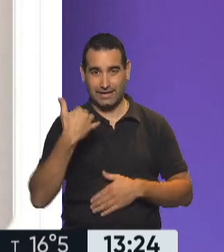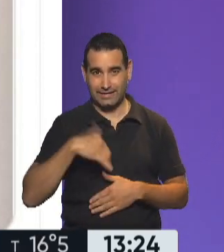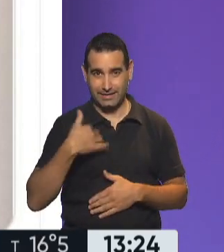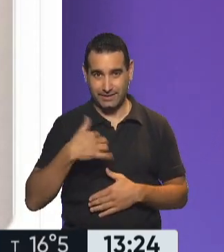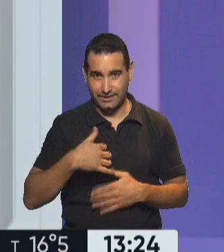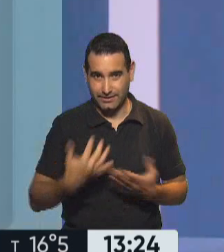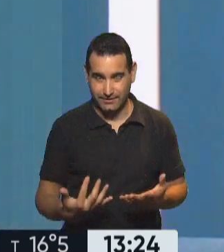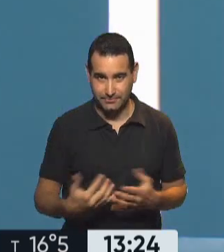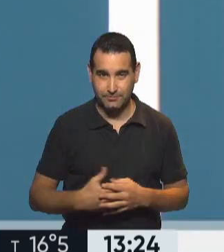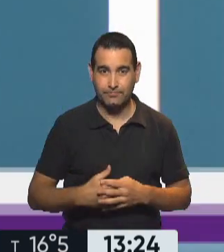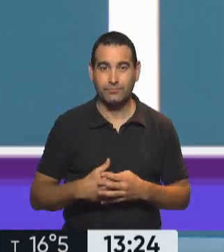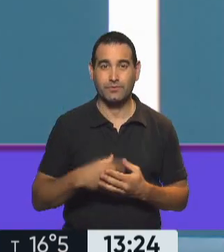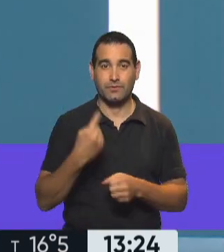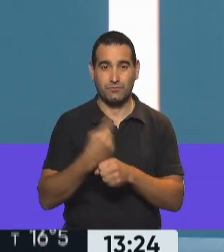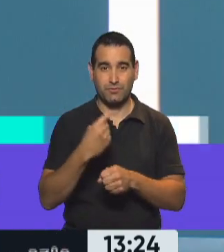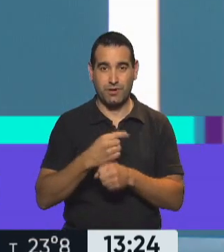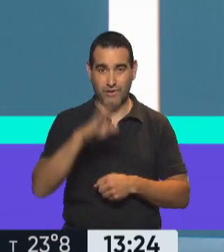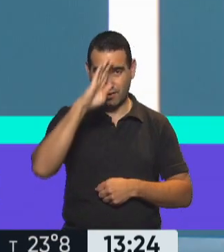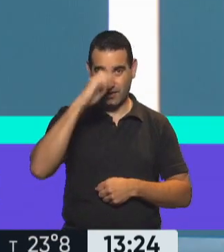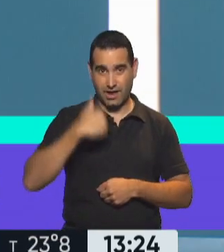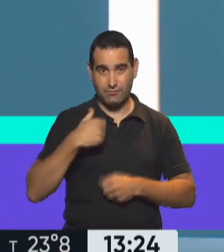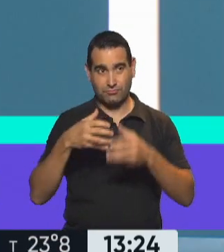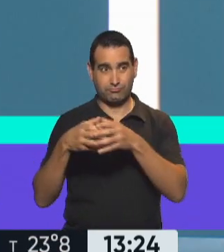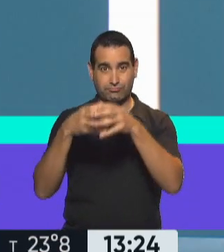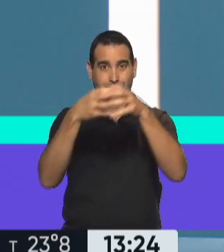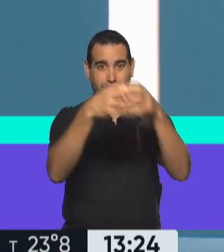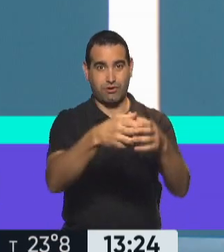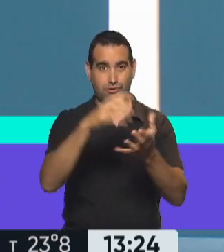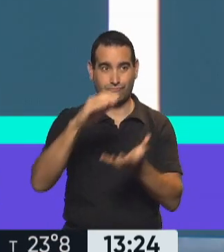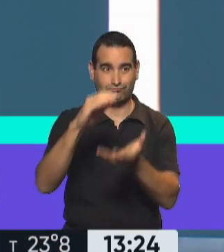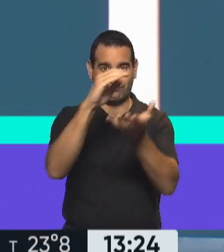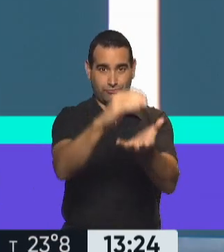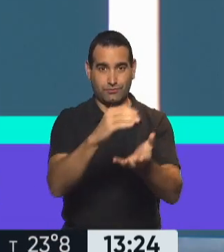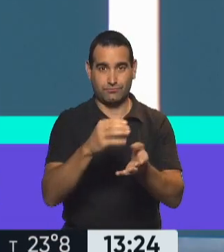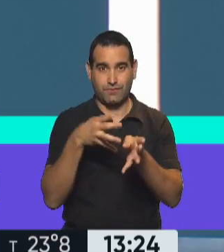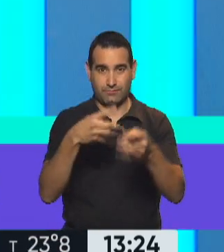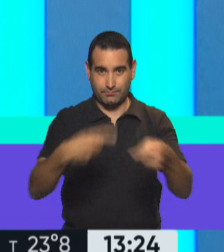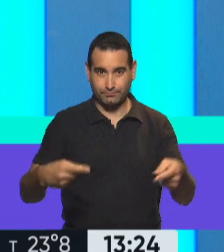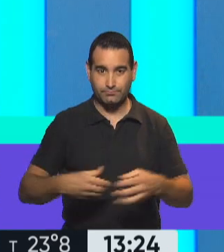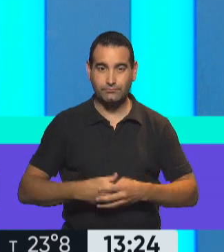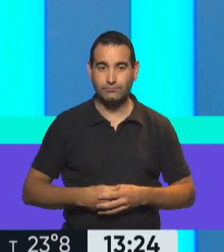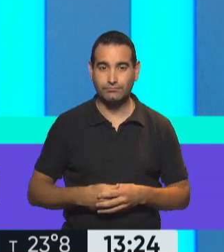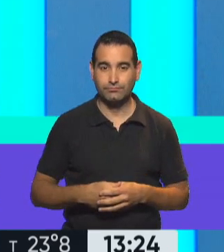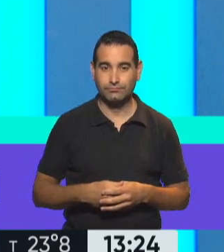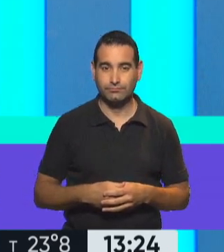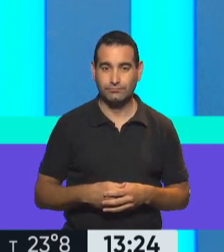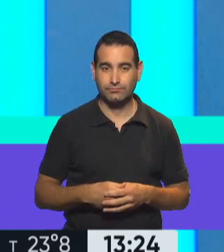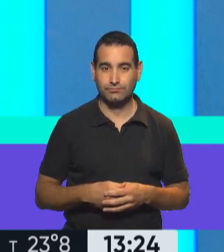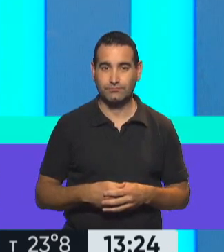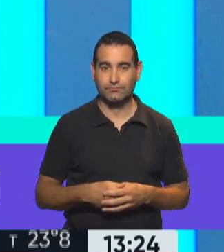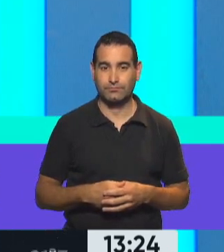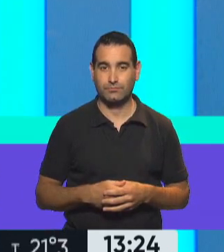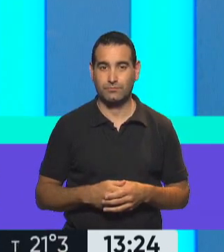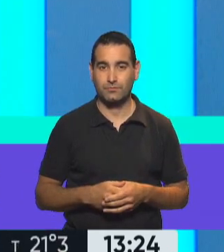de dejar un grupo de gendarmes y este cargamento con armas. Que se supone que eran los